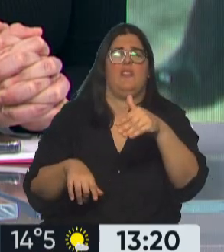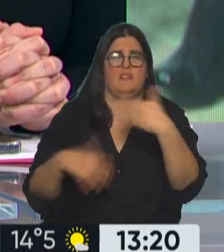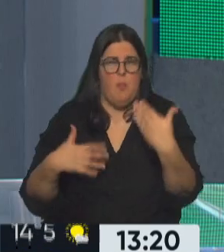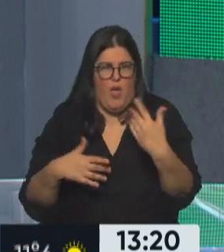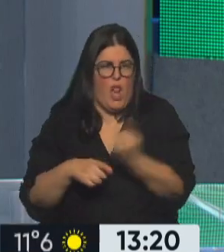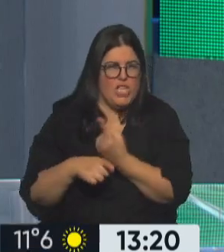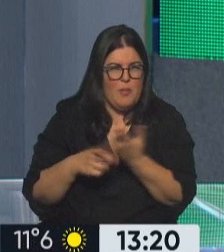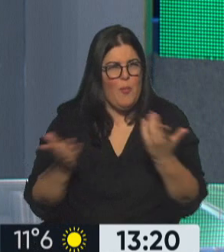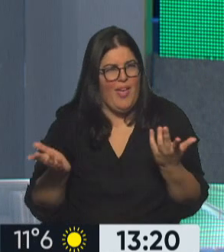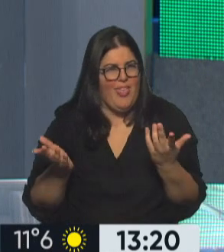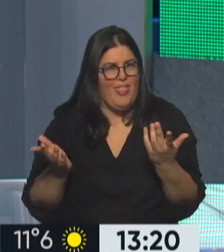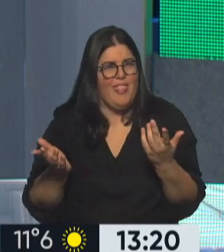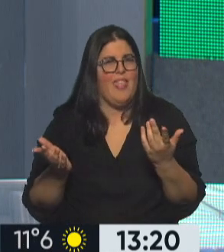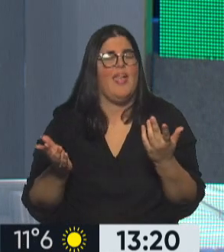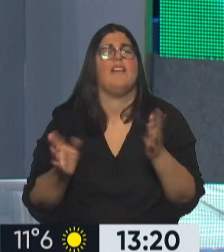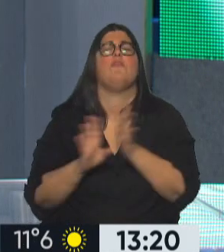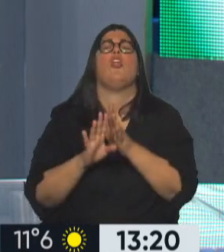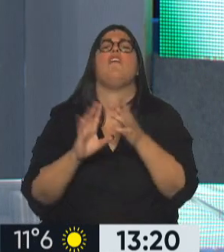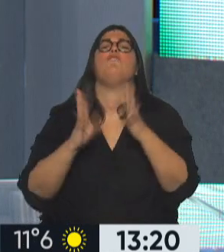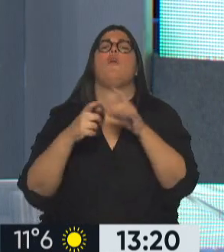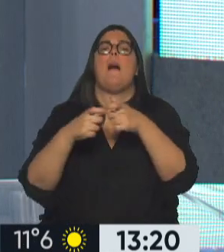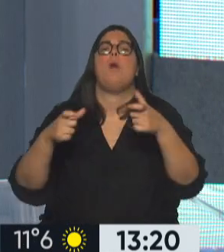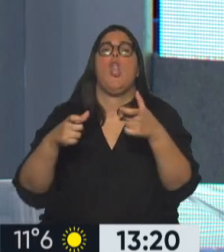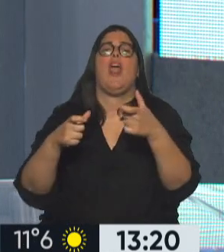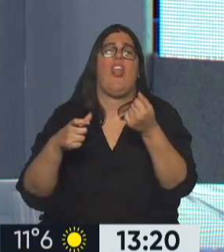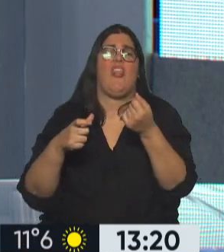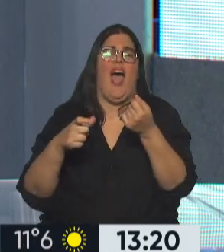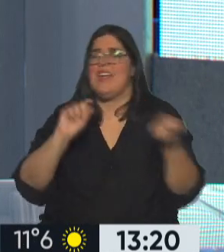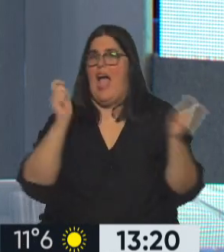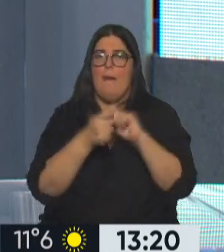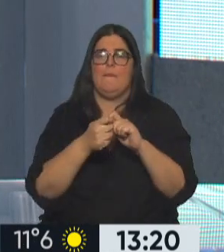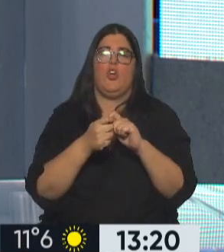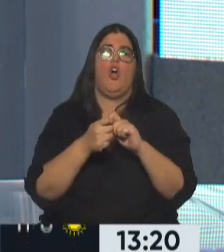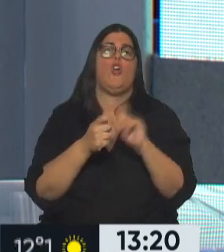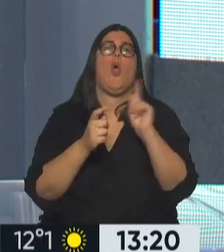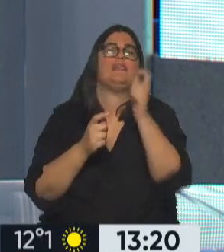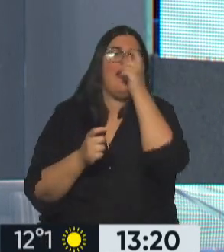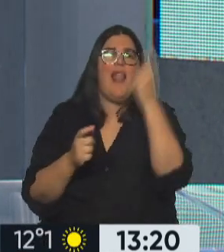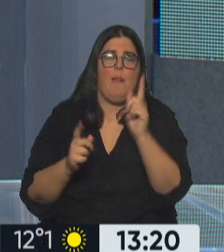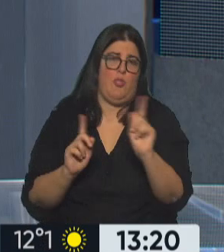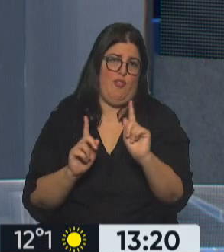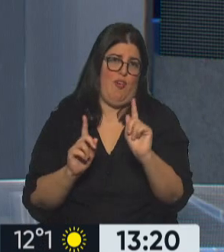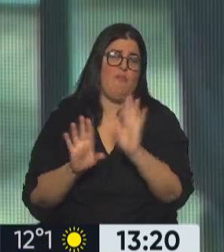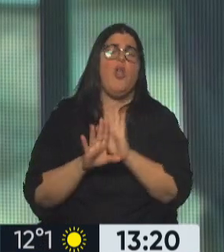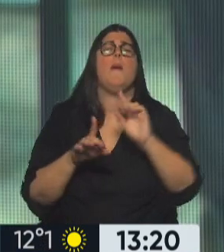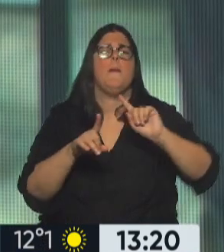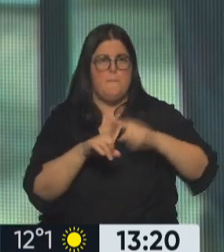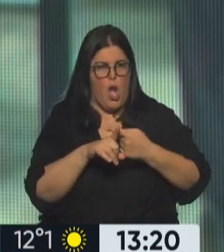cambio en el uso de las monedas son procesos de muy largo plazo. No ocurren. El movimiento políticamente tiene